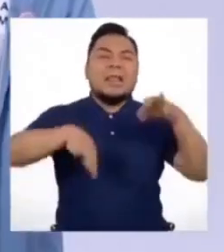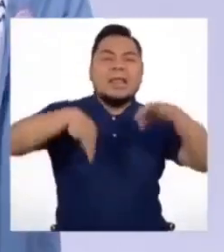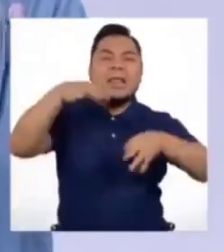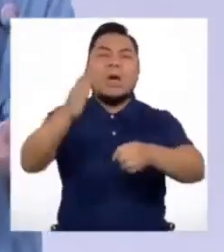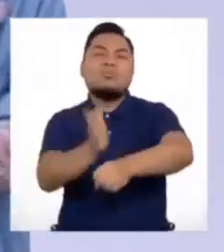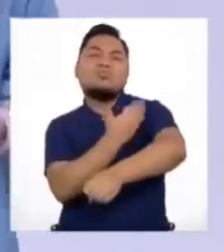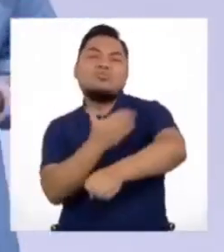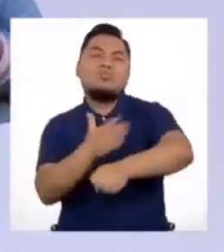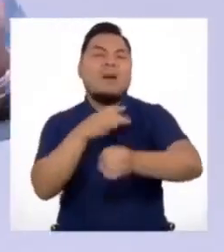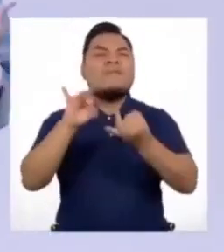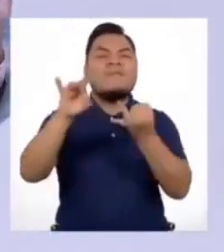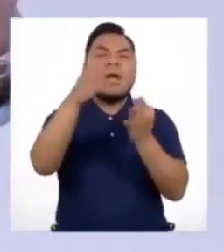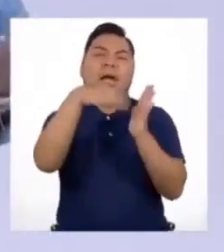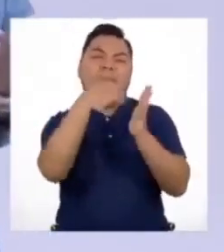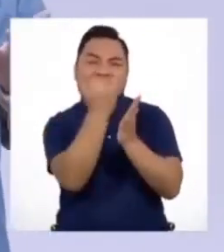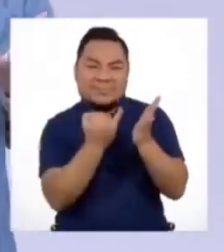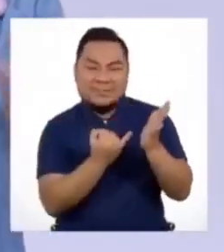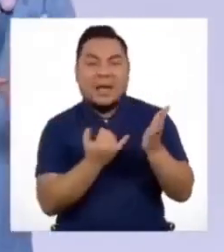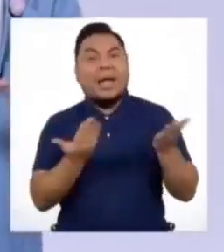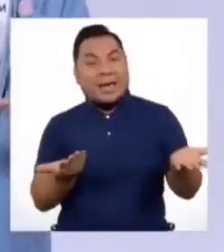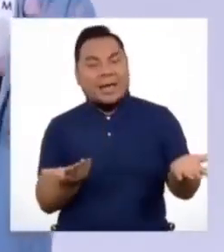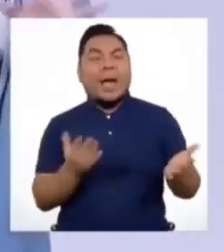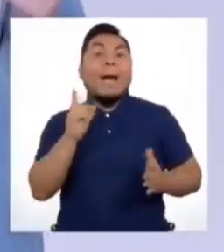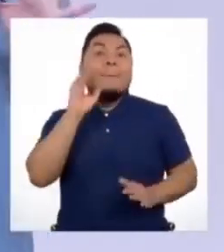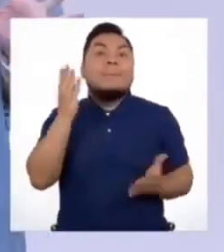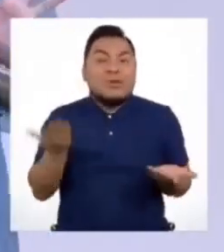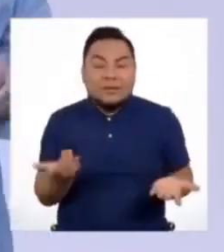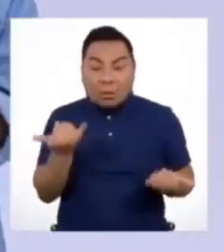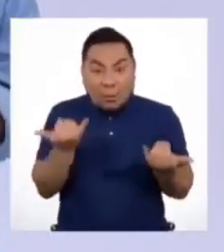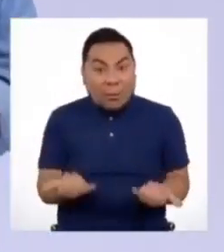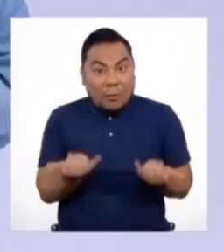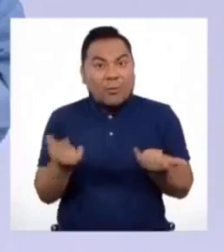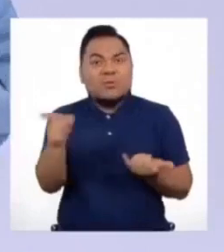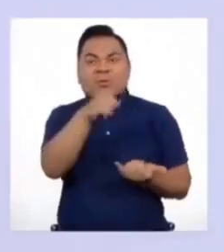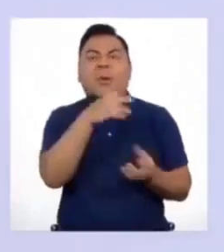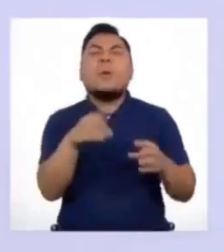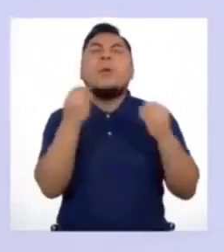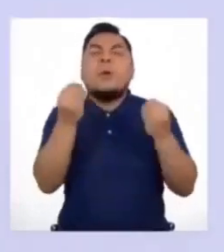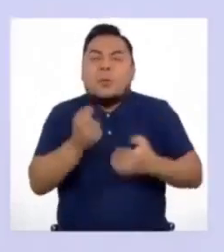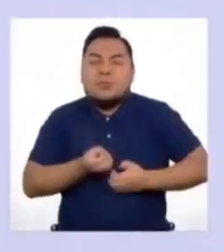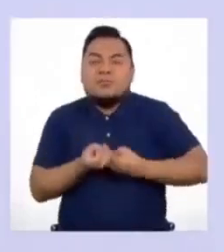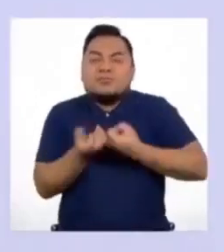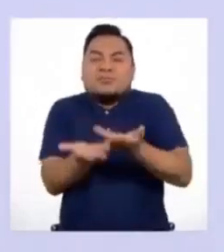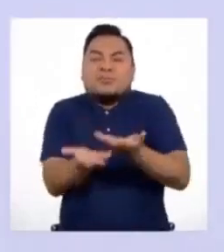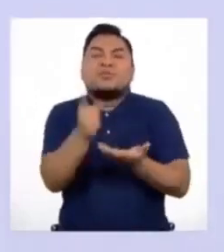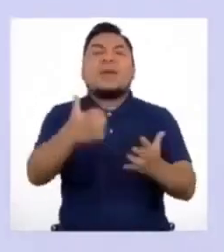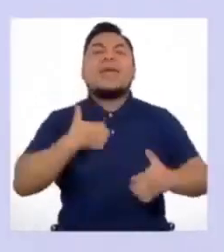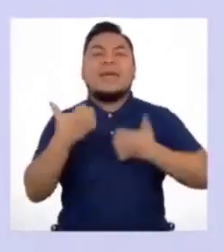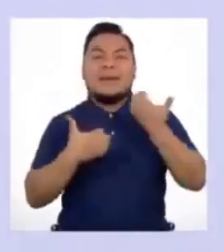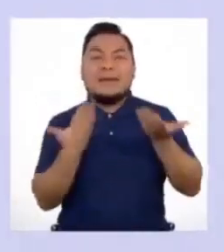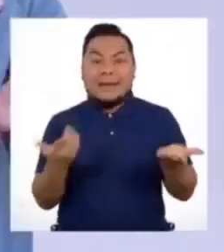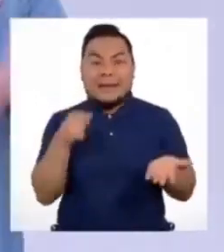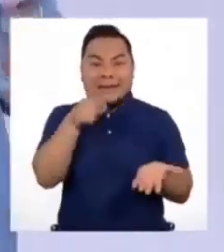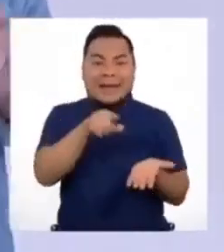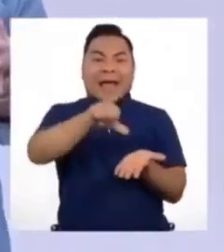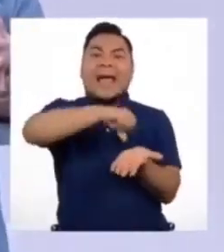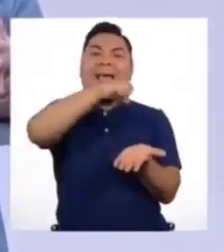como una forma de poder expresar lo que sentimos, vamos a explorar cómo expresar nuestras emociones a través del